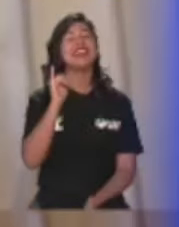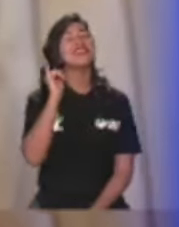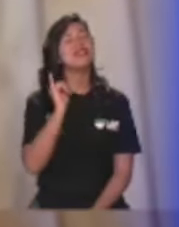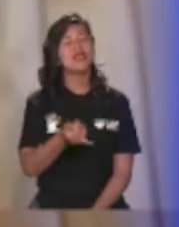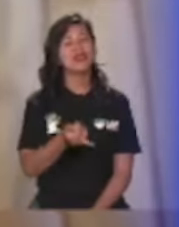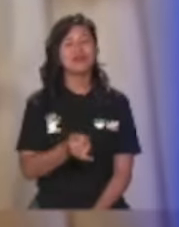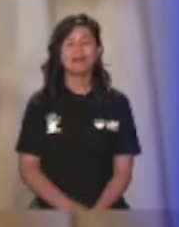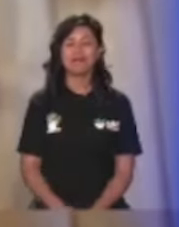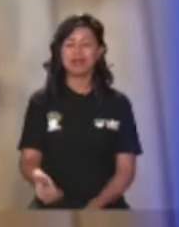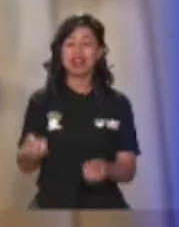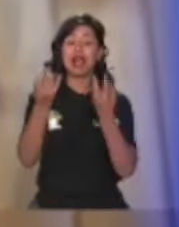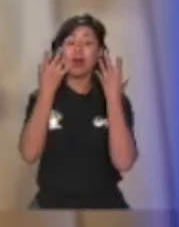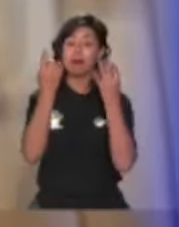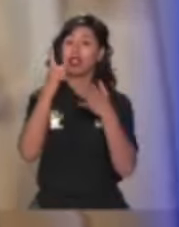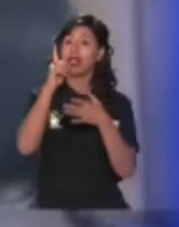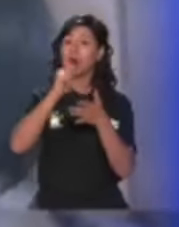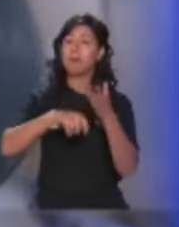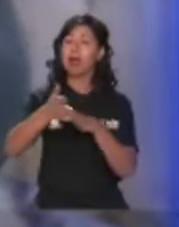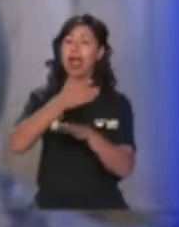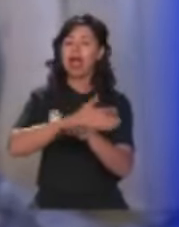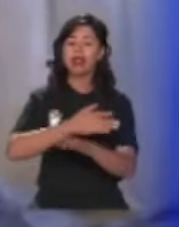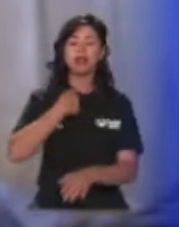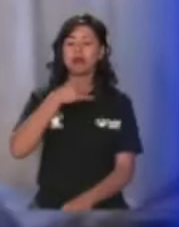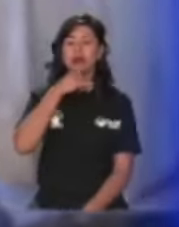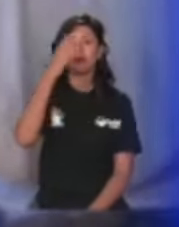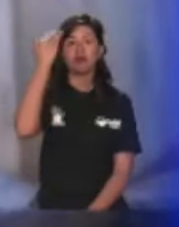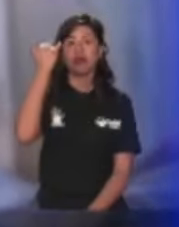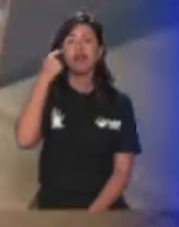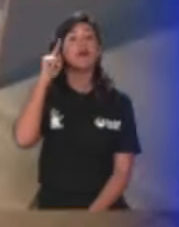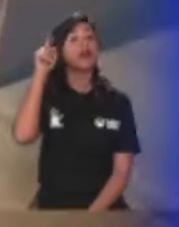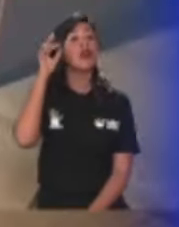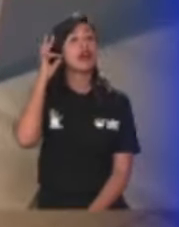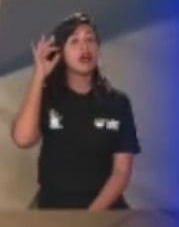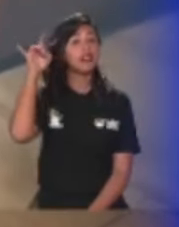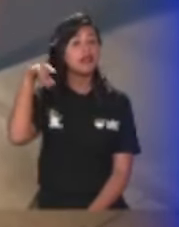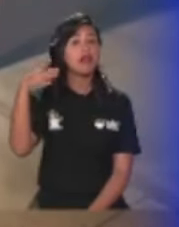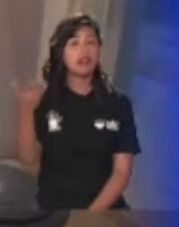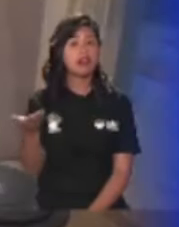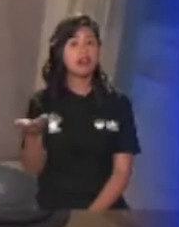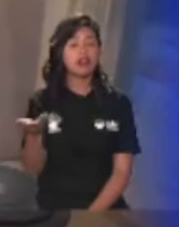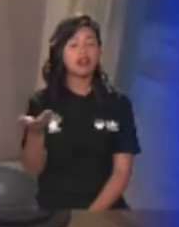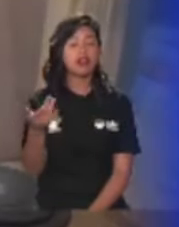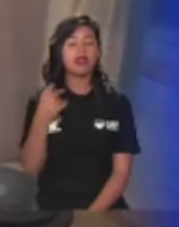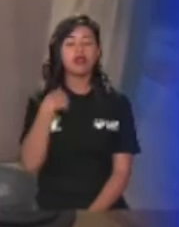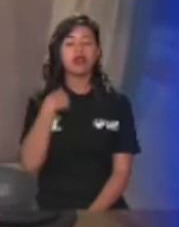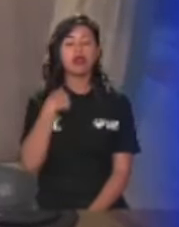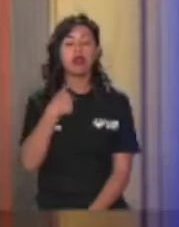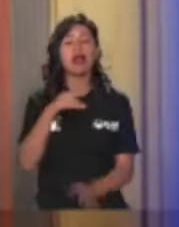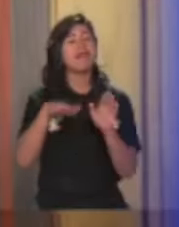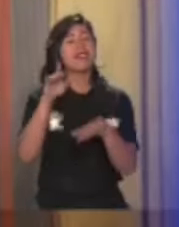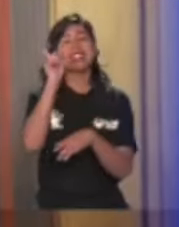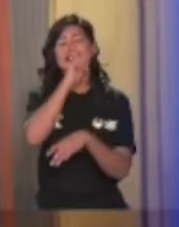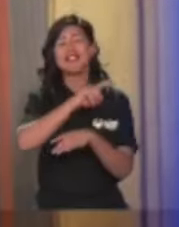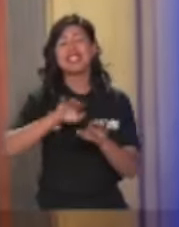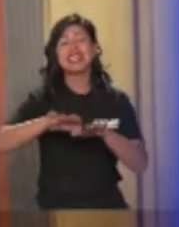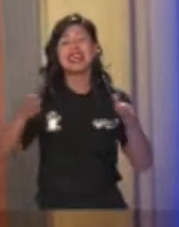me decía la niña, como un mente. Yo no tenía idea de lo que venía, me dejé ya salir. Todos los días le acompaño. A veces cuesta un poquito